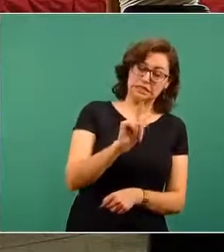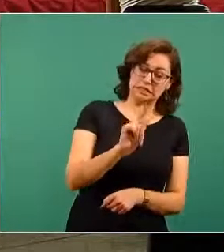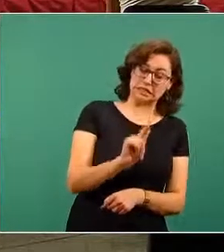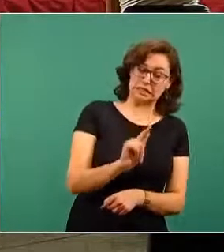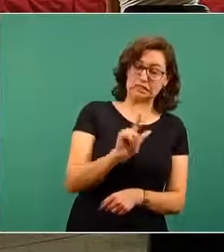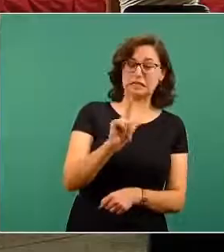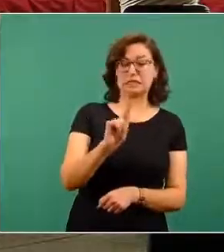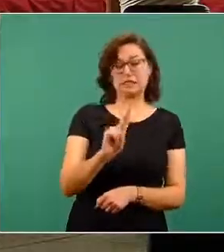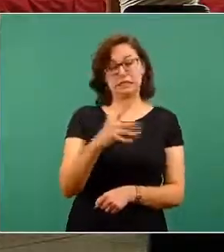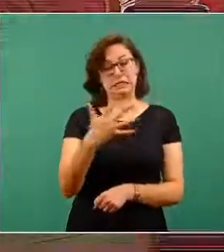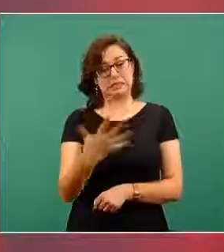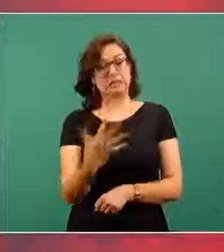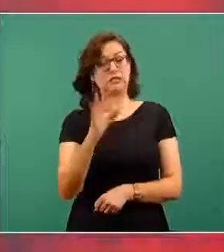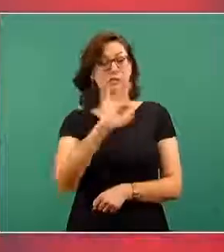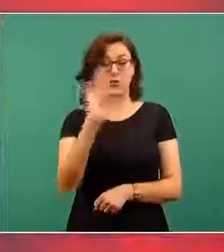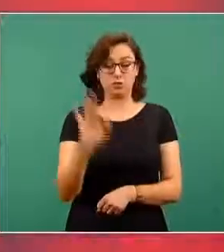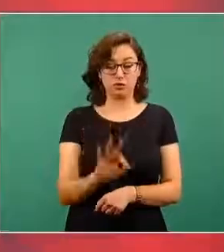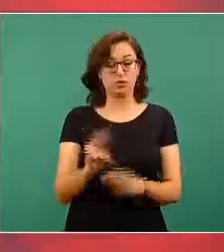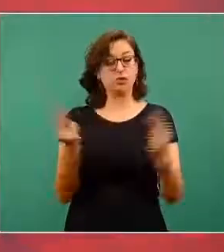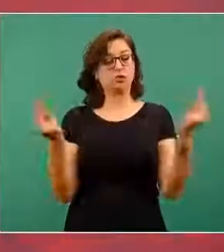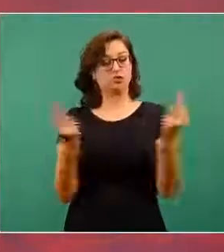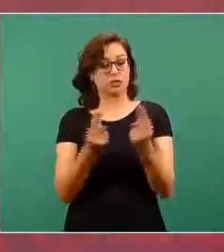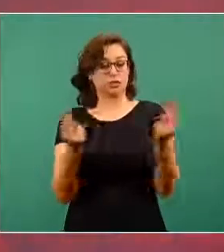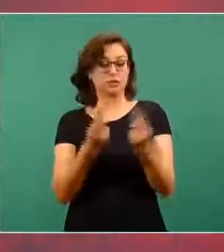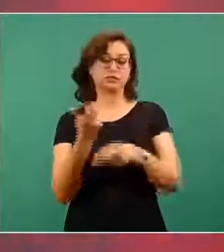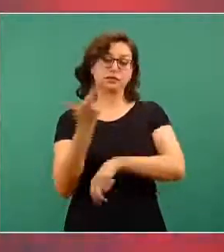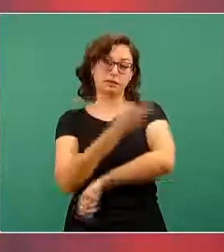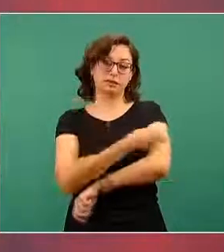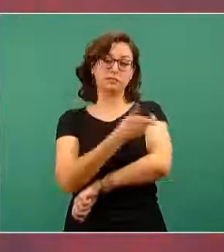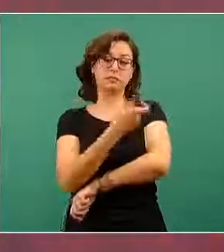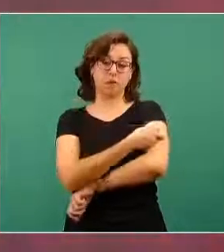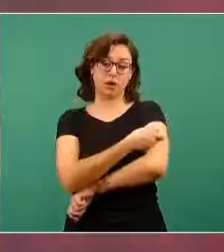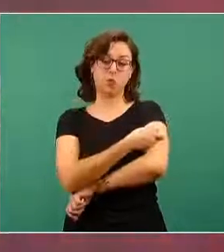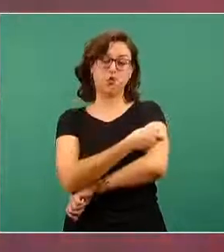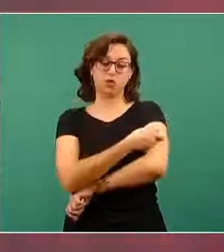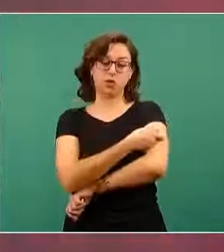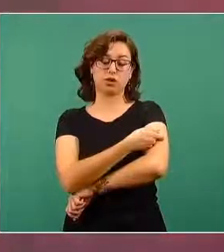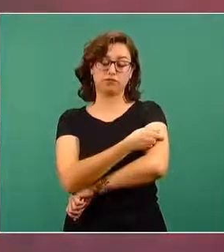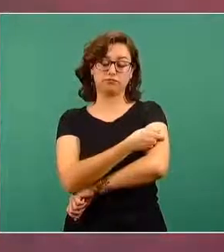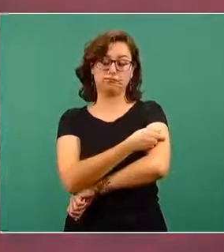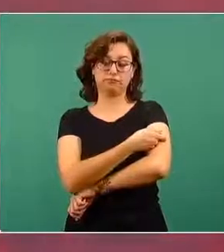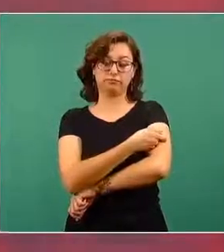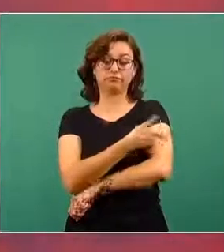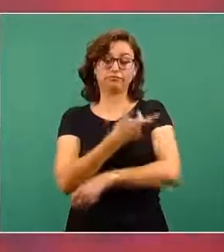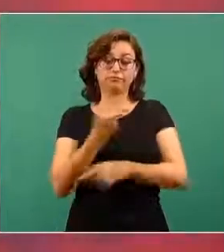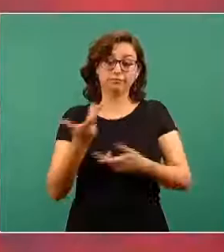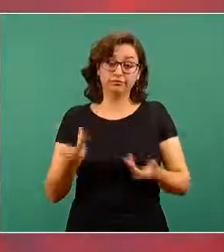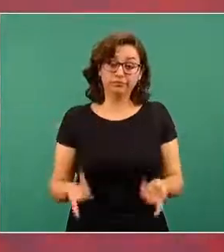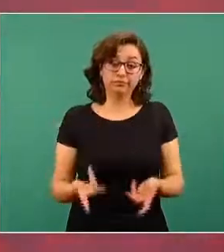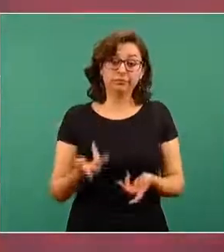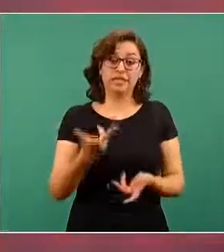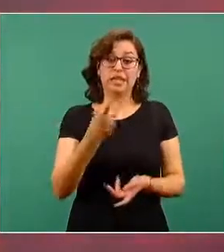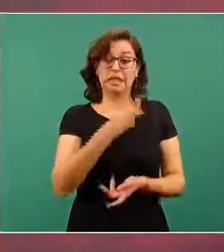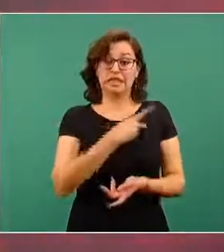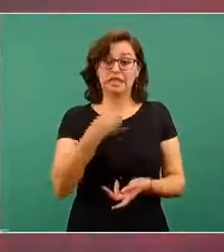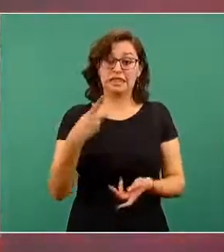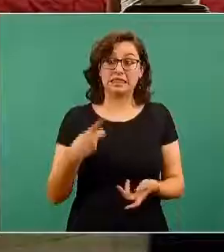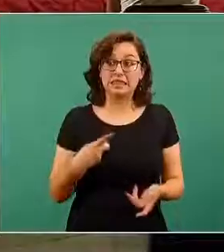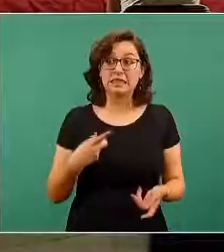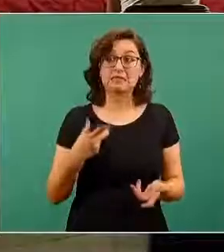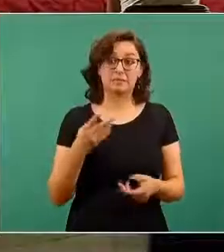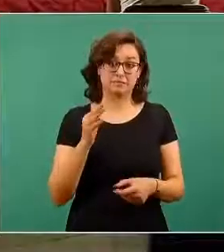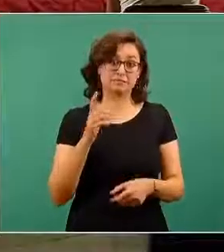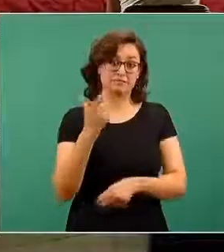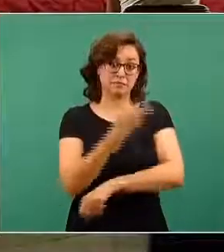hasta 75%, es decir, 3/4 partes de la población que tendría que estar protegida cuando